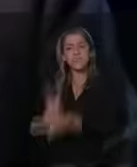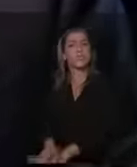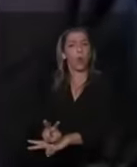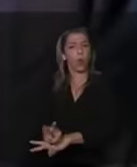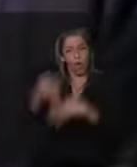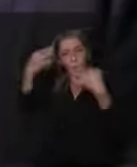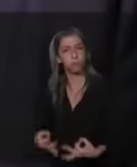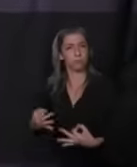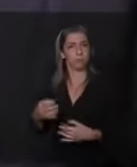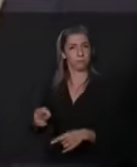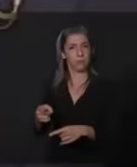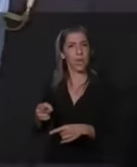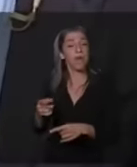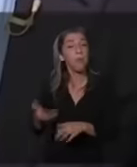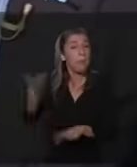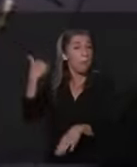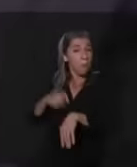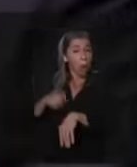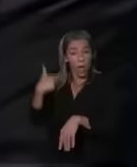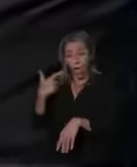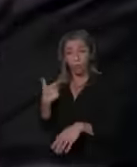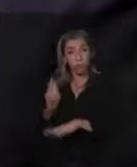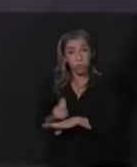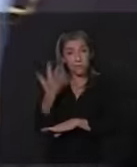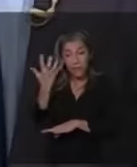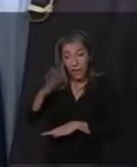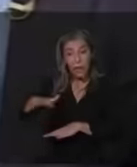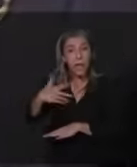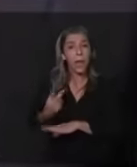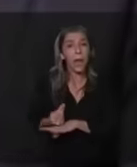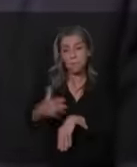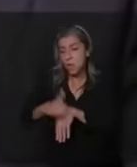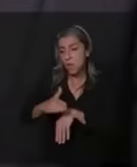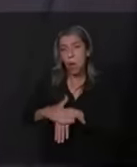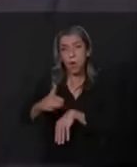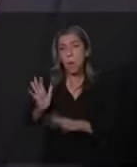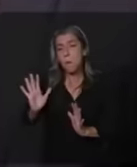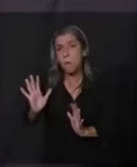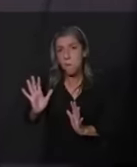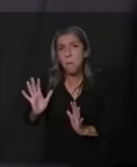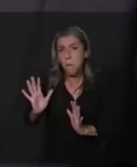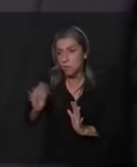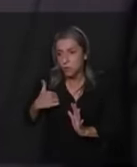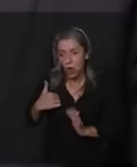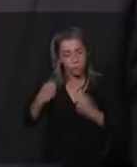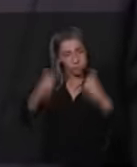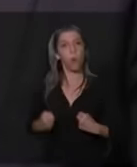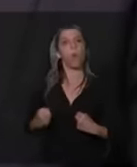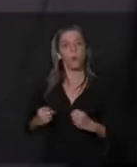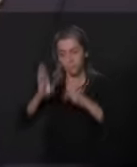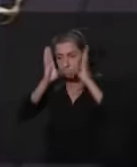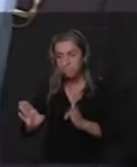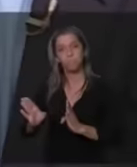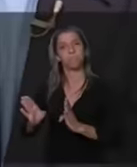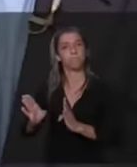Tigre, y sin embargo lo hice, y hasta vos lo reconocés. Y la verdad es que me parece que tiene que ver centralmente